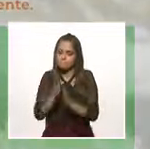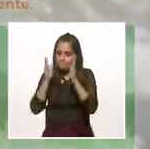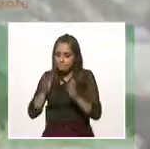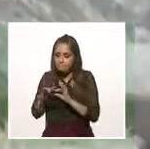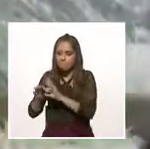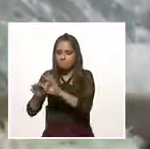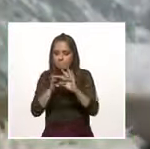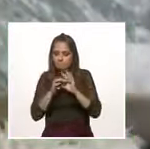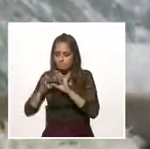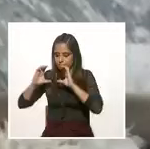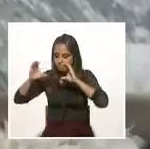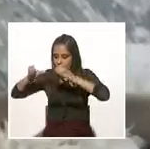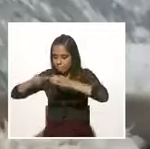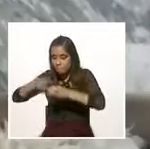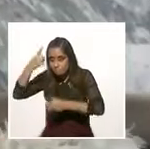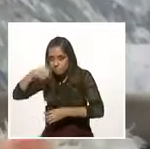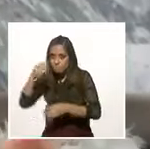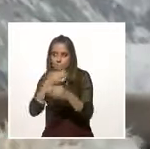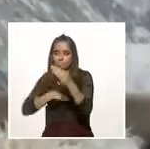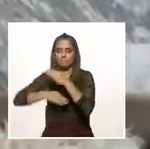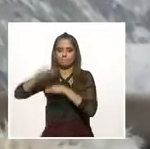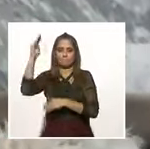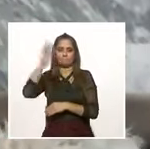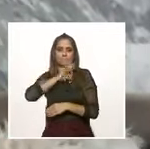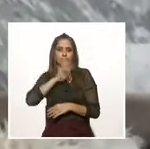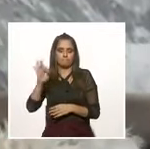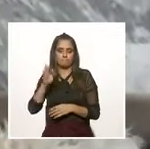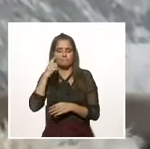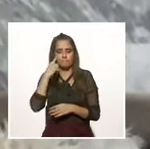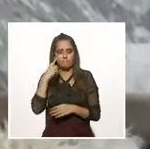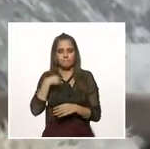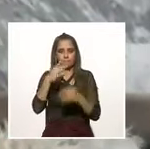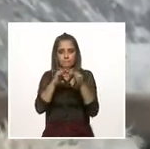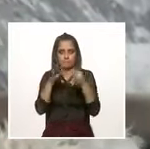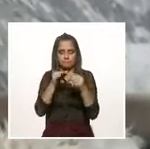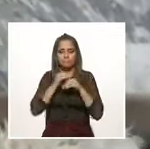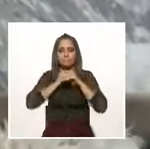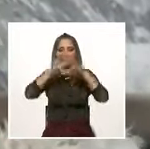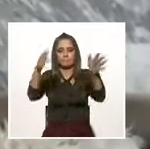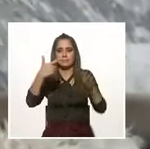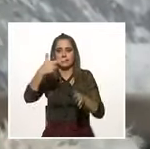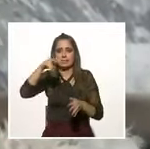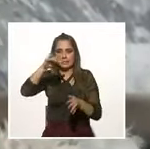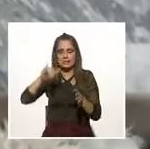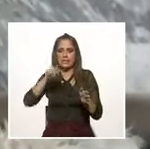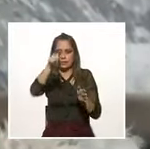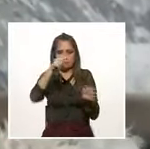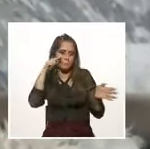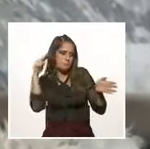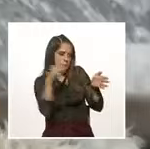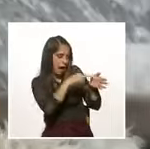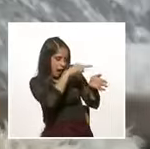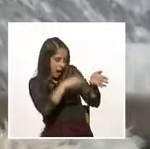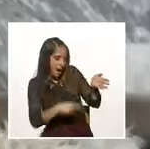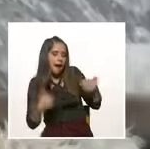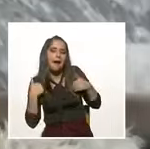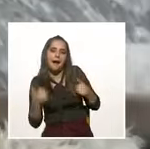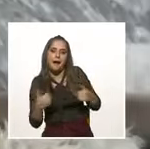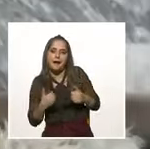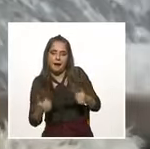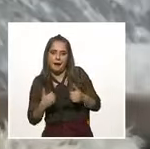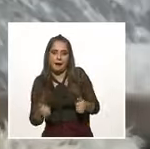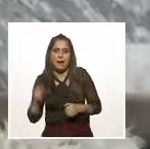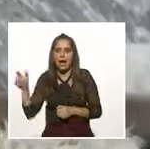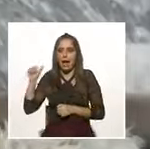o colectiva. Vamos a compartirles esta guía para que puedan aplicarla y es muy importante, como lo comentaba